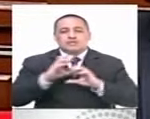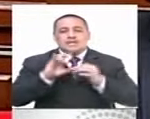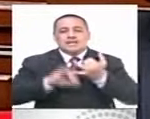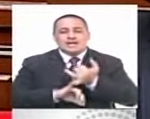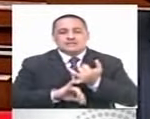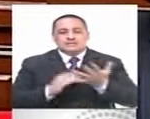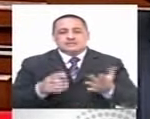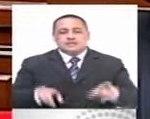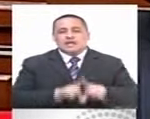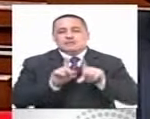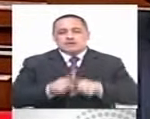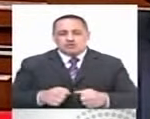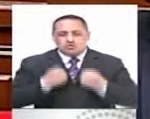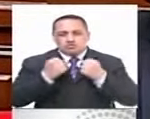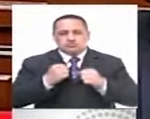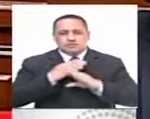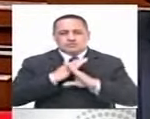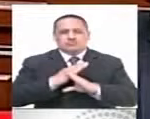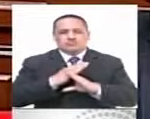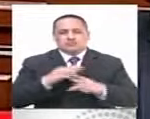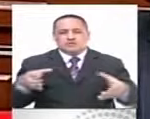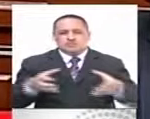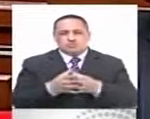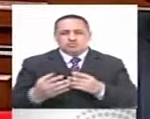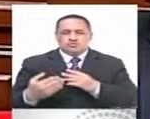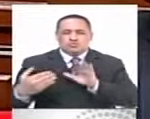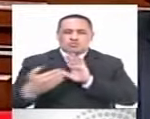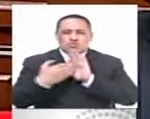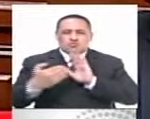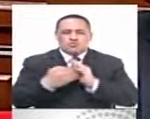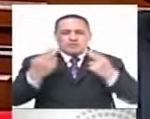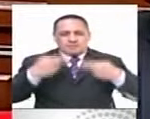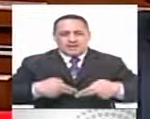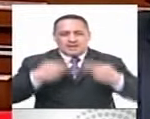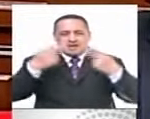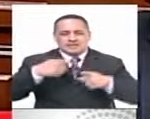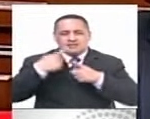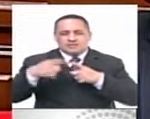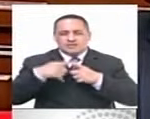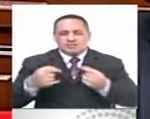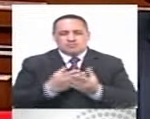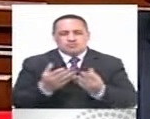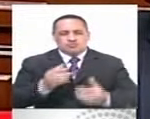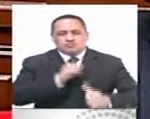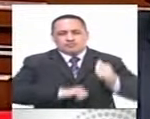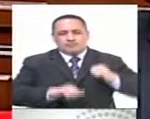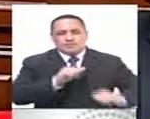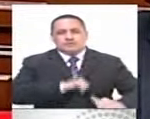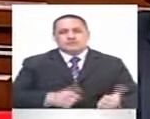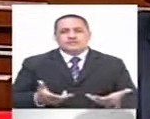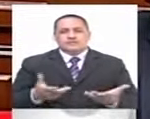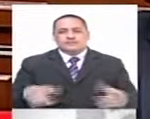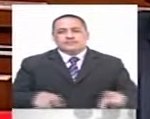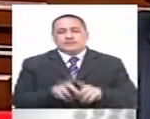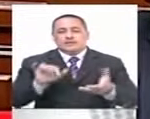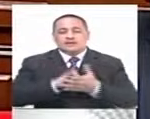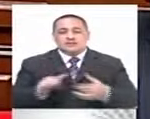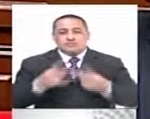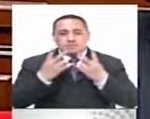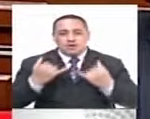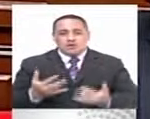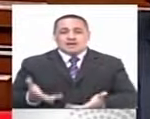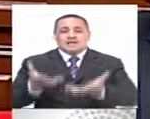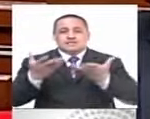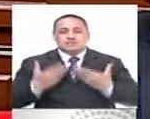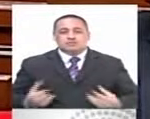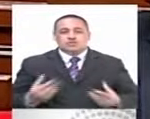Camisea, lucha contra el pillaje de los peajes y otros es la tarea del presente. El encargo que hemos recibido de los